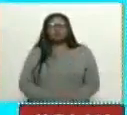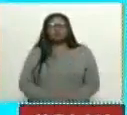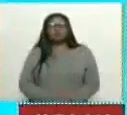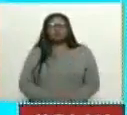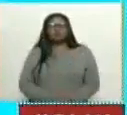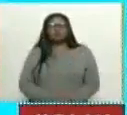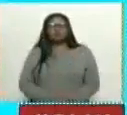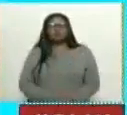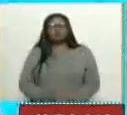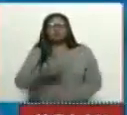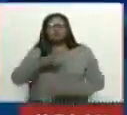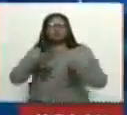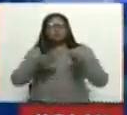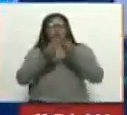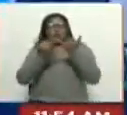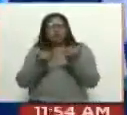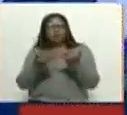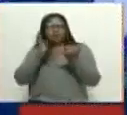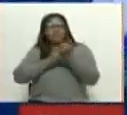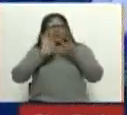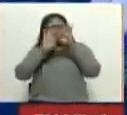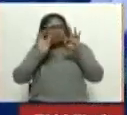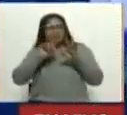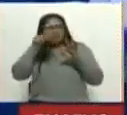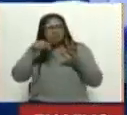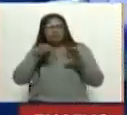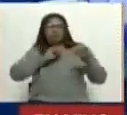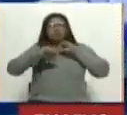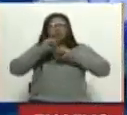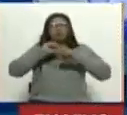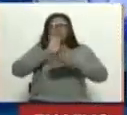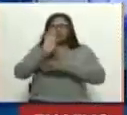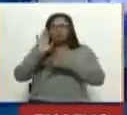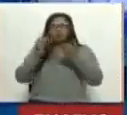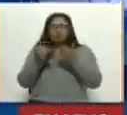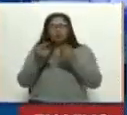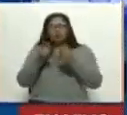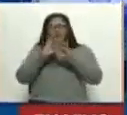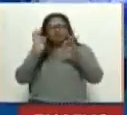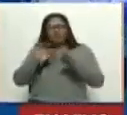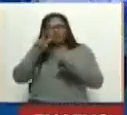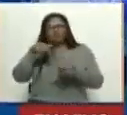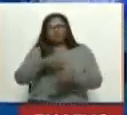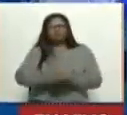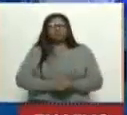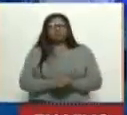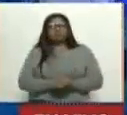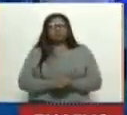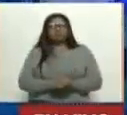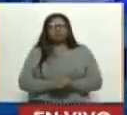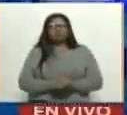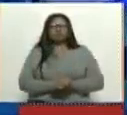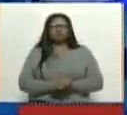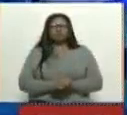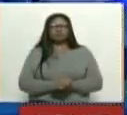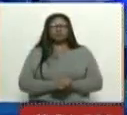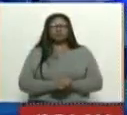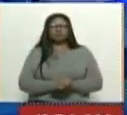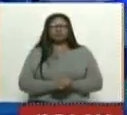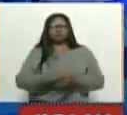nos acompaña la compañera anacaona Marín el movimiento patriótico Alexis vive de la comuna el panal